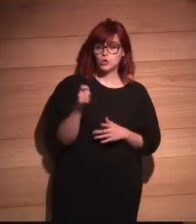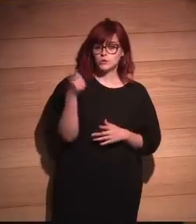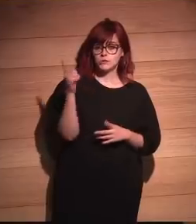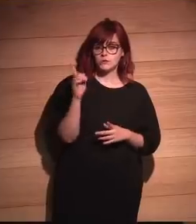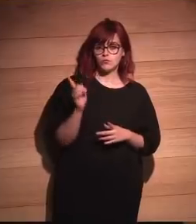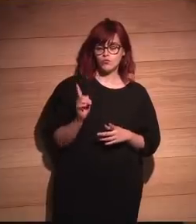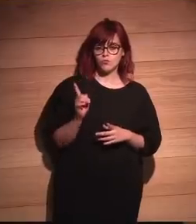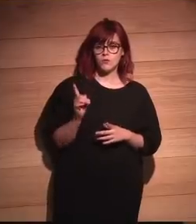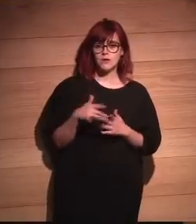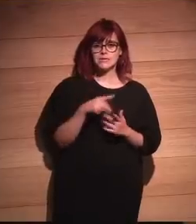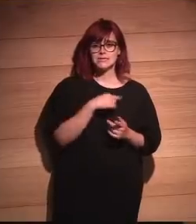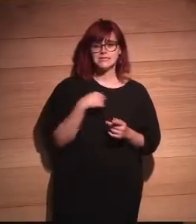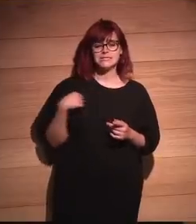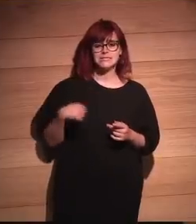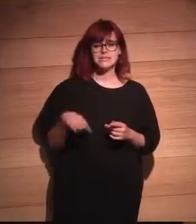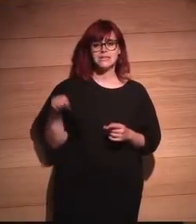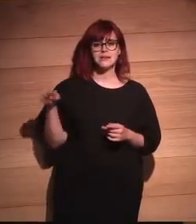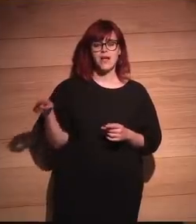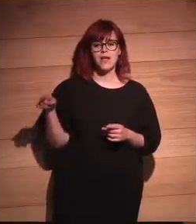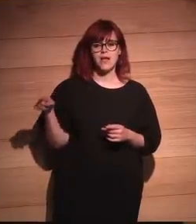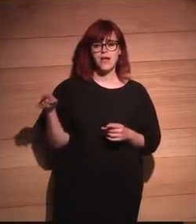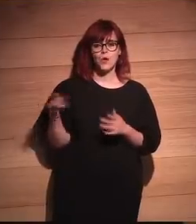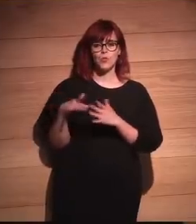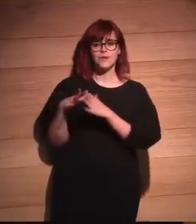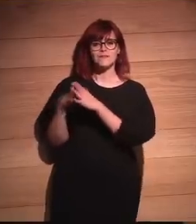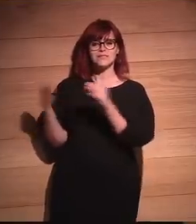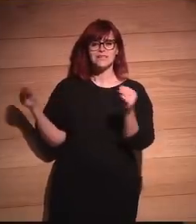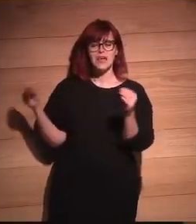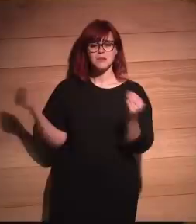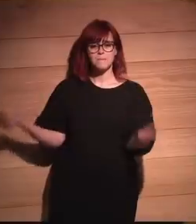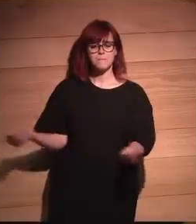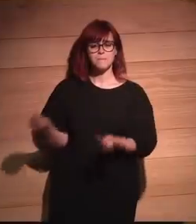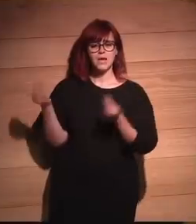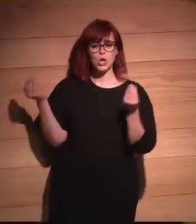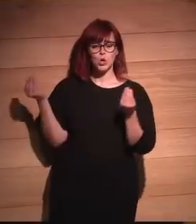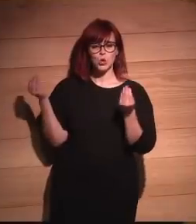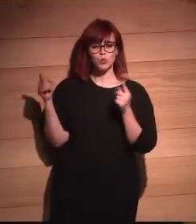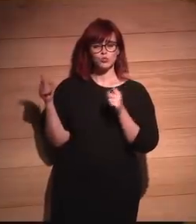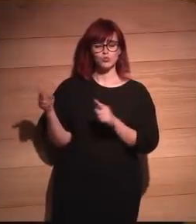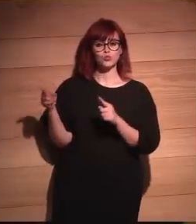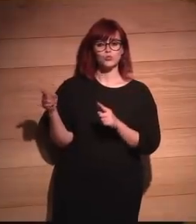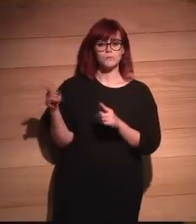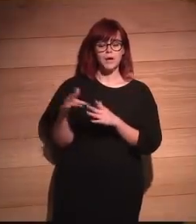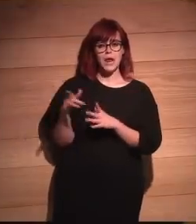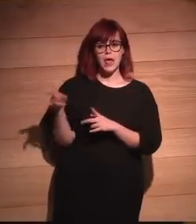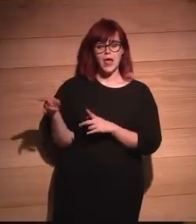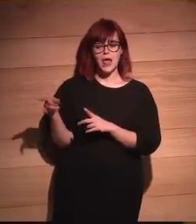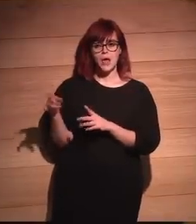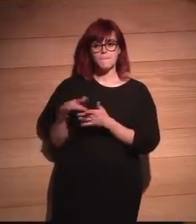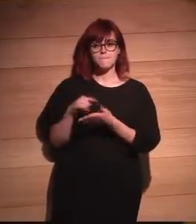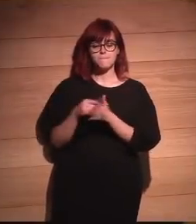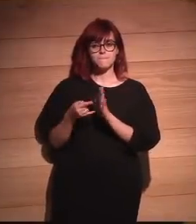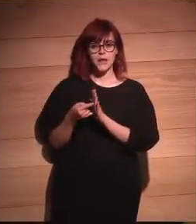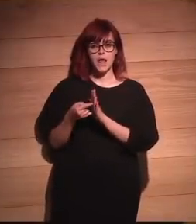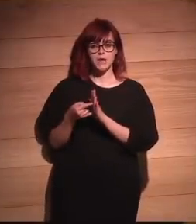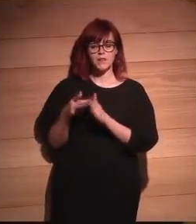misma China dedicó una isla completa a las mejores universidades de ellos y de otras para prepararse en un plan